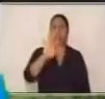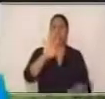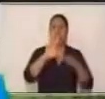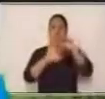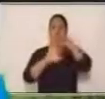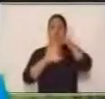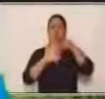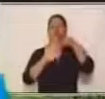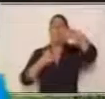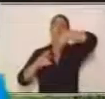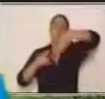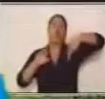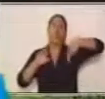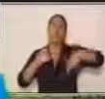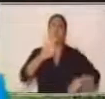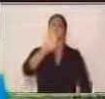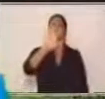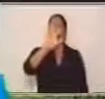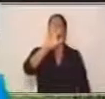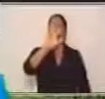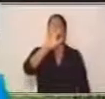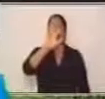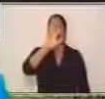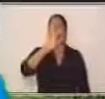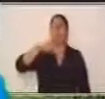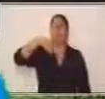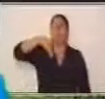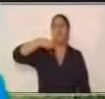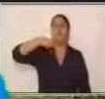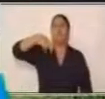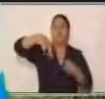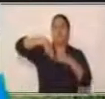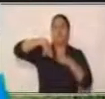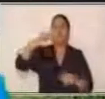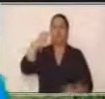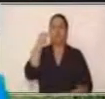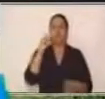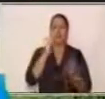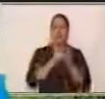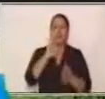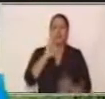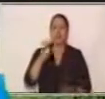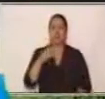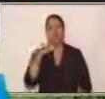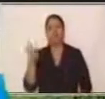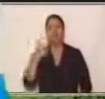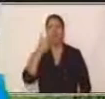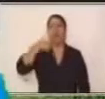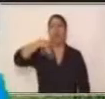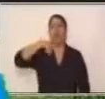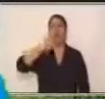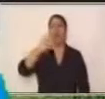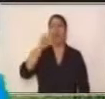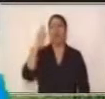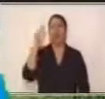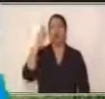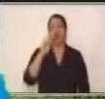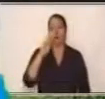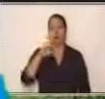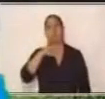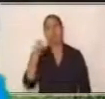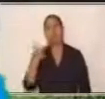a nombrar. Meñique, anular, medio, índice y